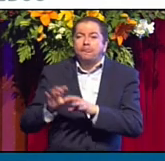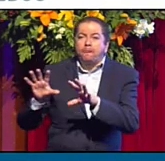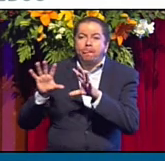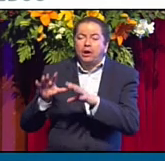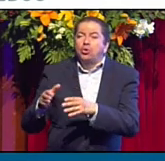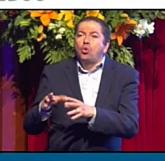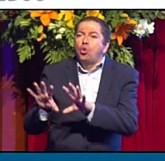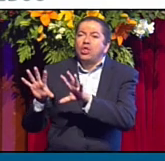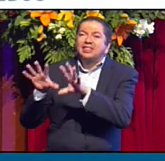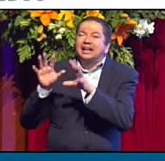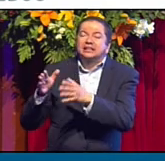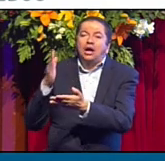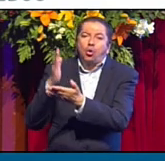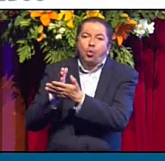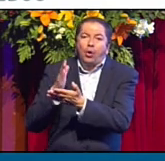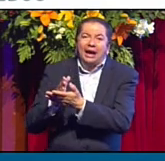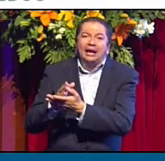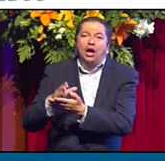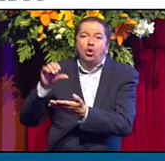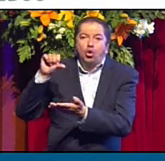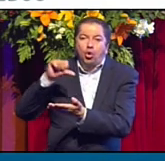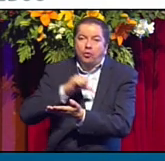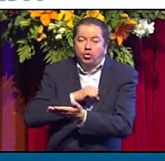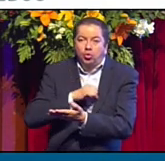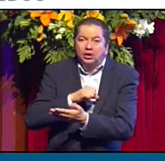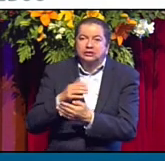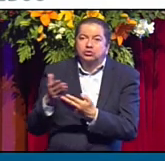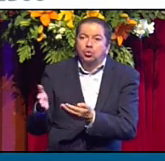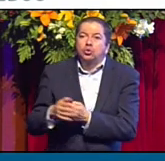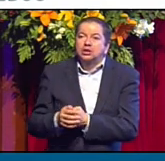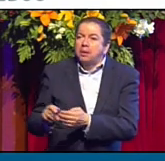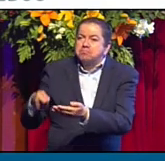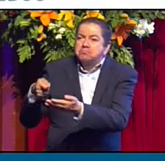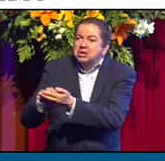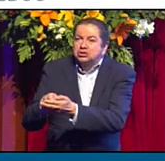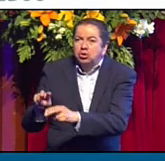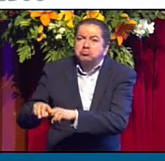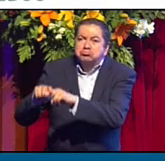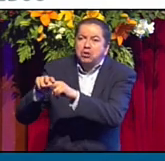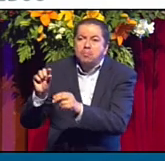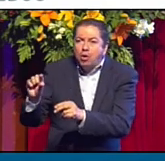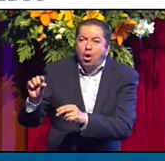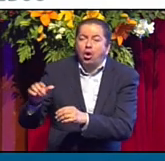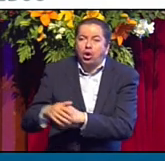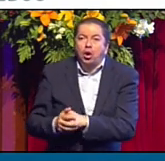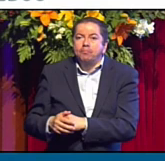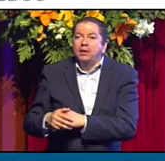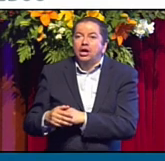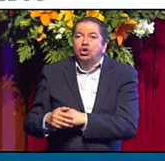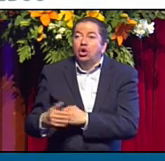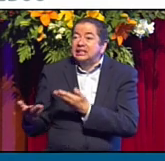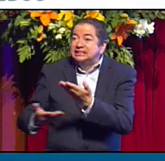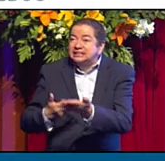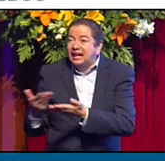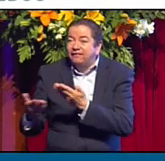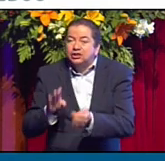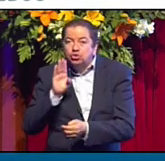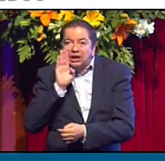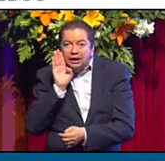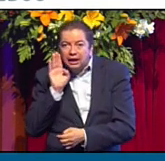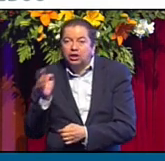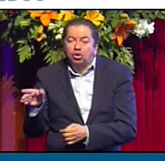destacado colegio de la comuna de Vicuña como el Mundo Vial Cárdenas. Una inversión pequeñita en servicio higiénico, pero por algo se